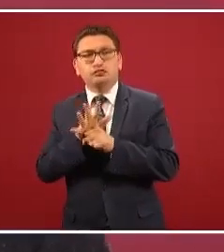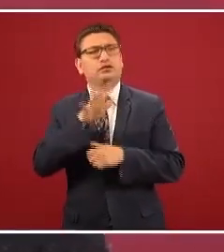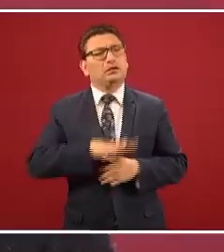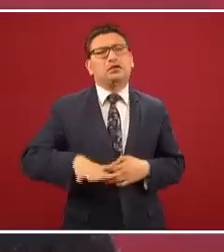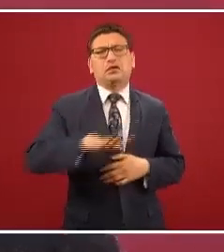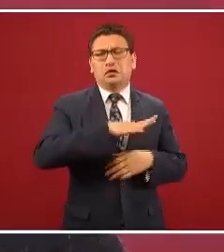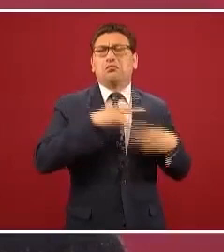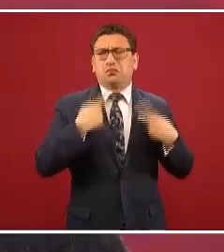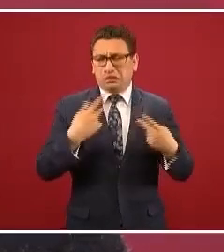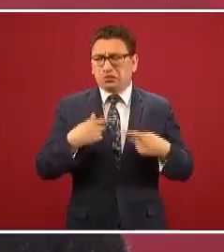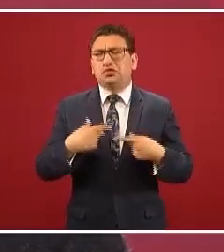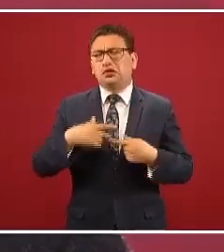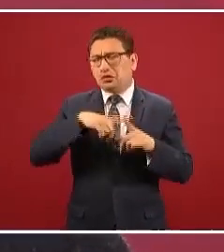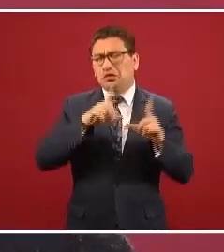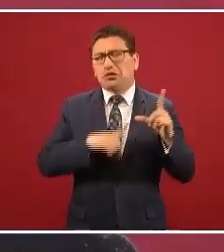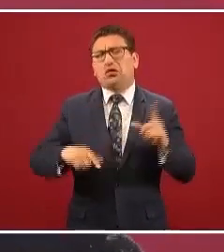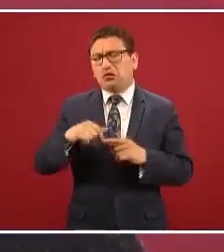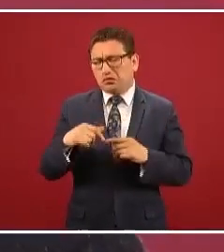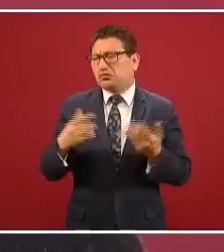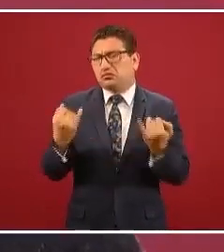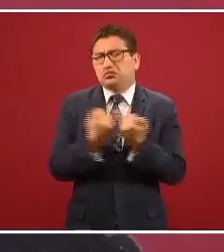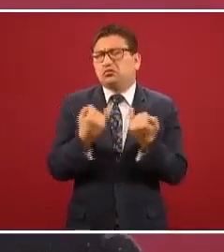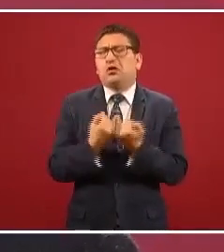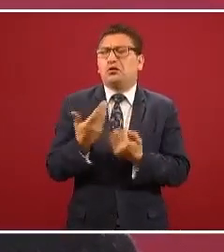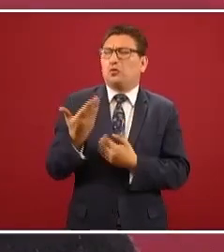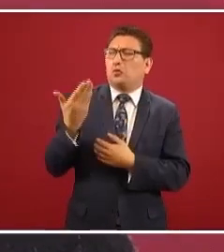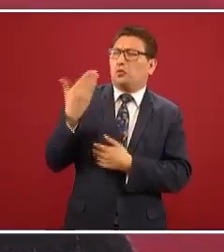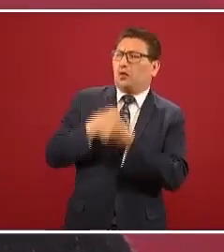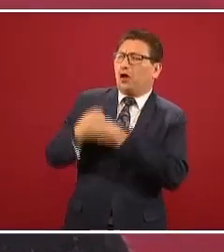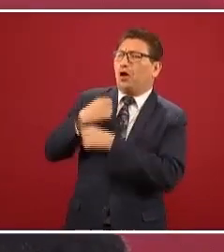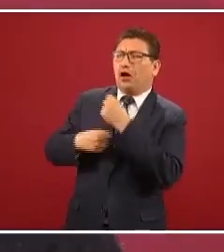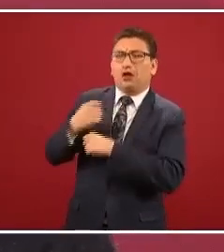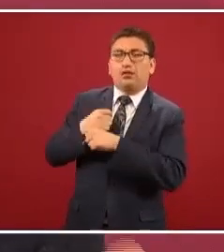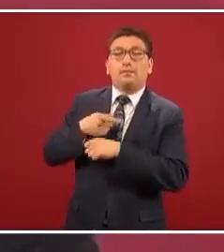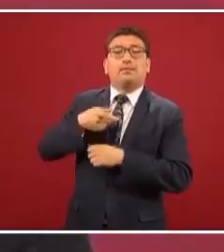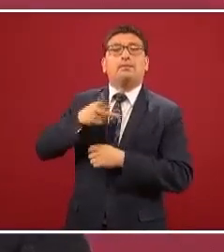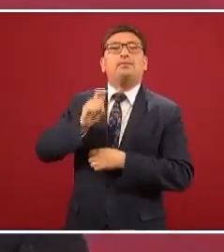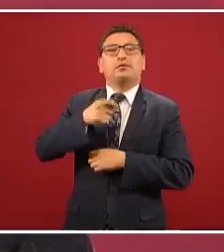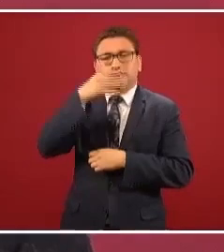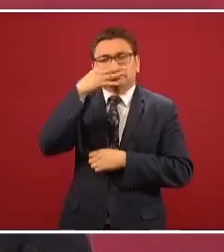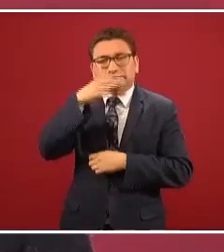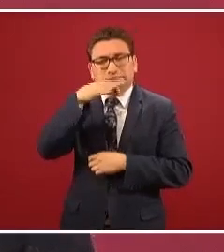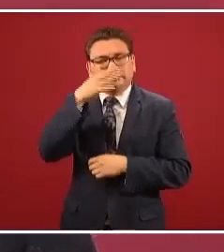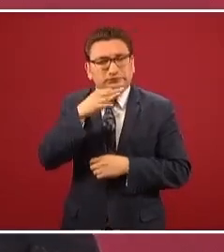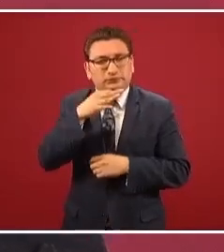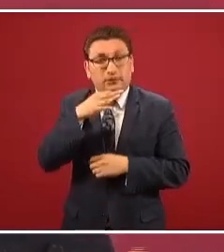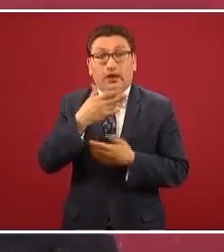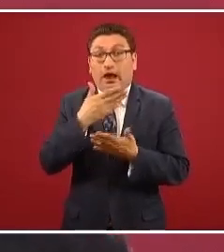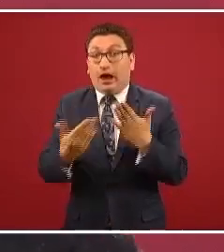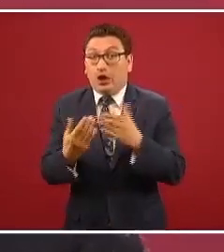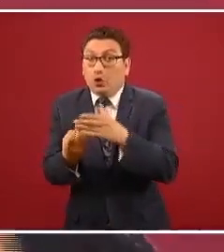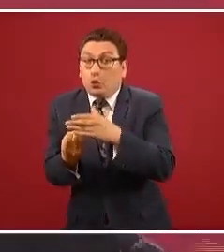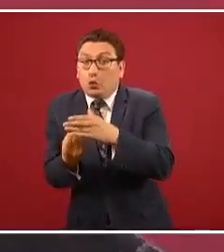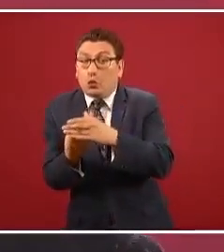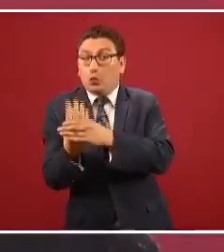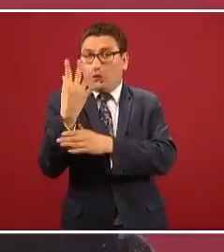desde hace decenas de años y son causantes de catarros comunes. Este nuevo coronavirus